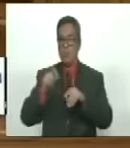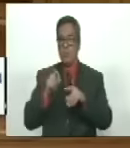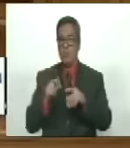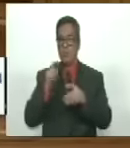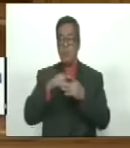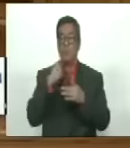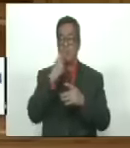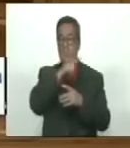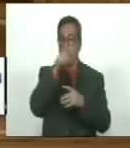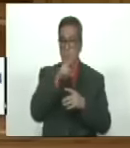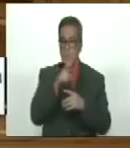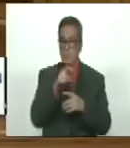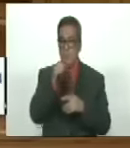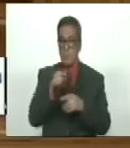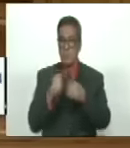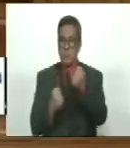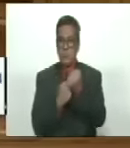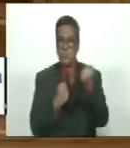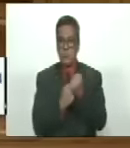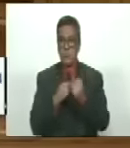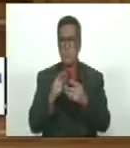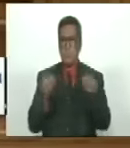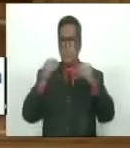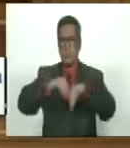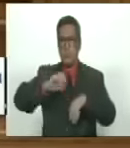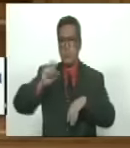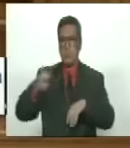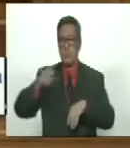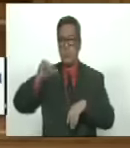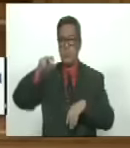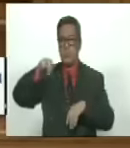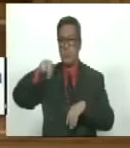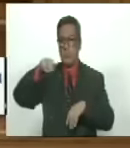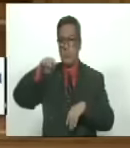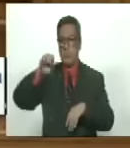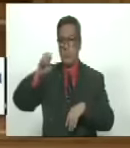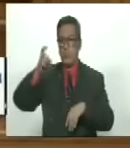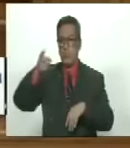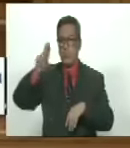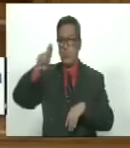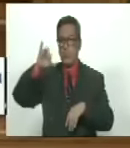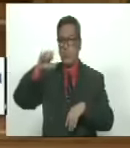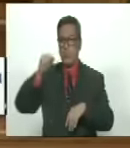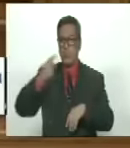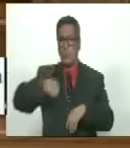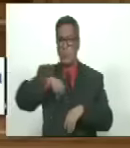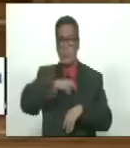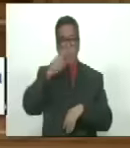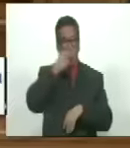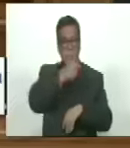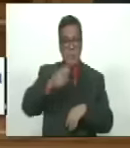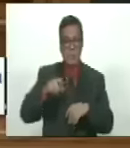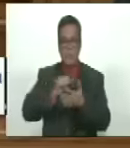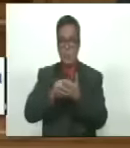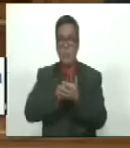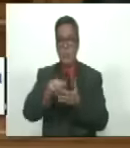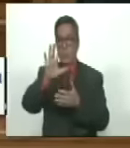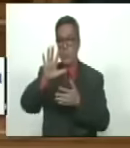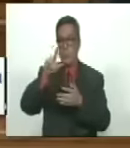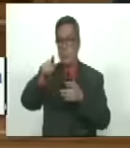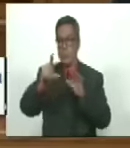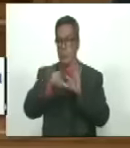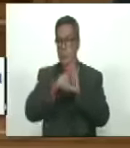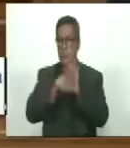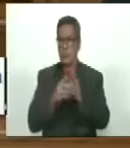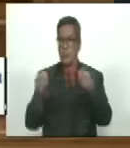más, con más apoyo, fue la del acuerdo de Ginebra. Miren el efecto del mandato de nuestro pueblo. Dice el artículo 5, a los fines de esta